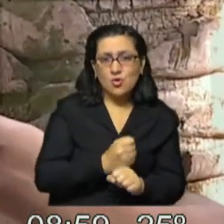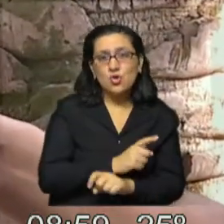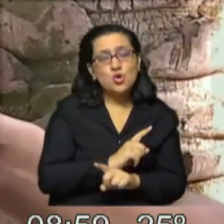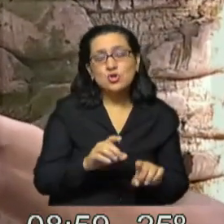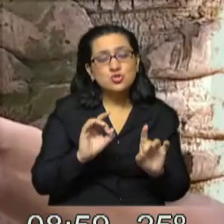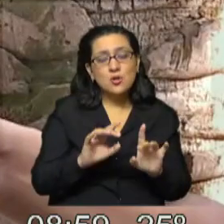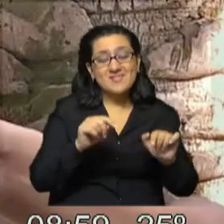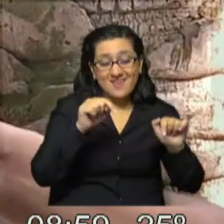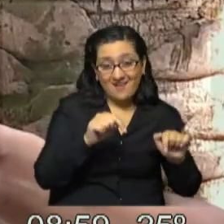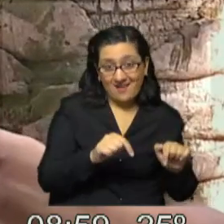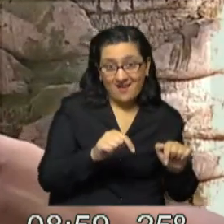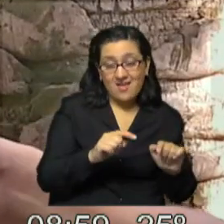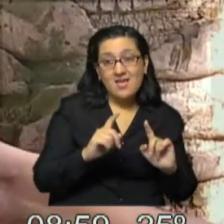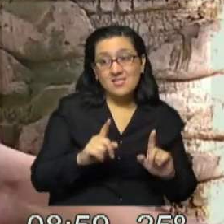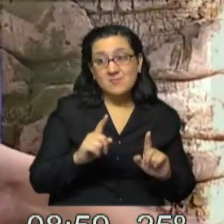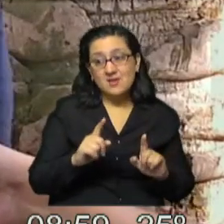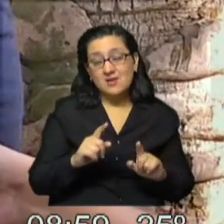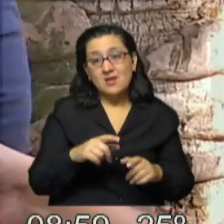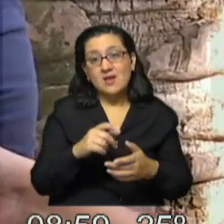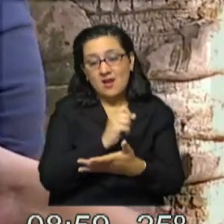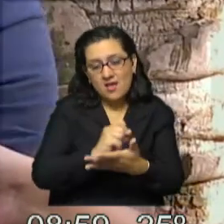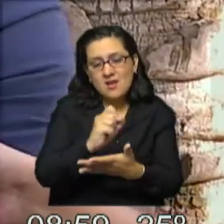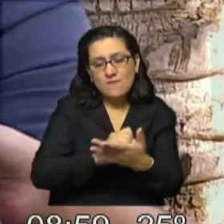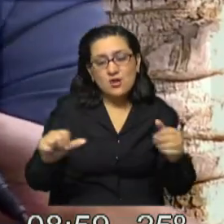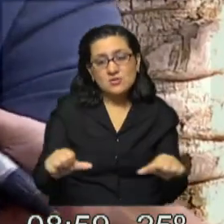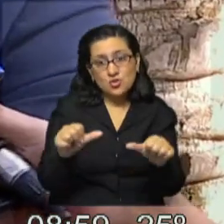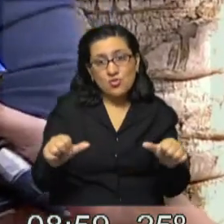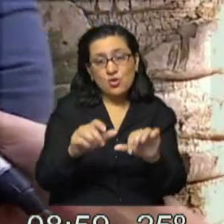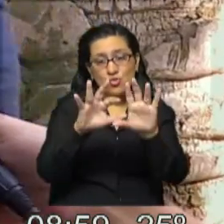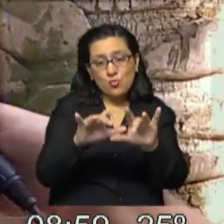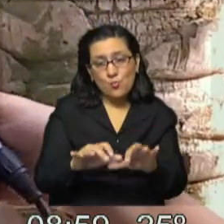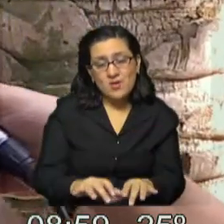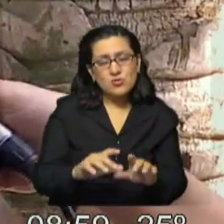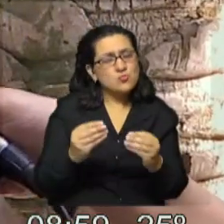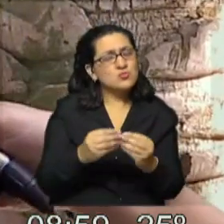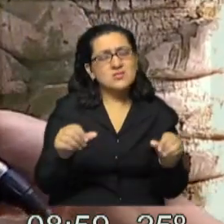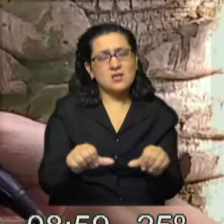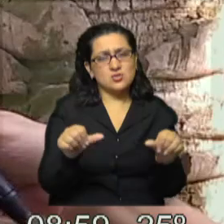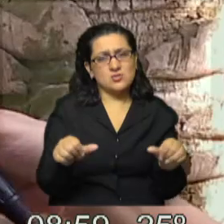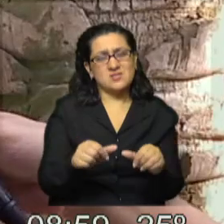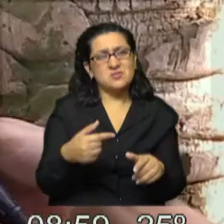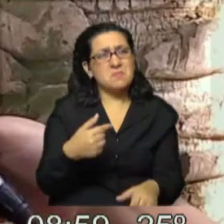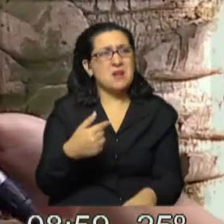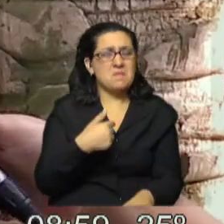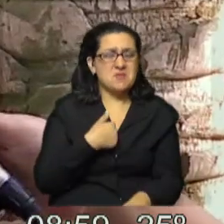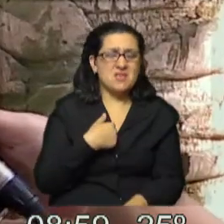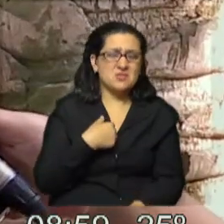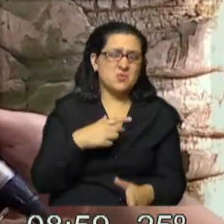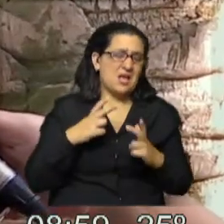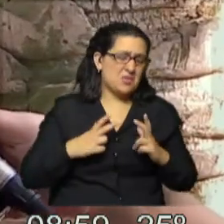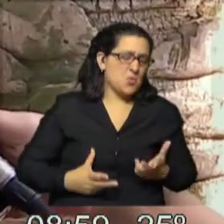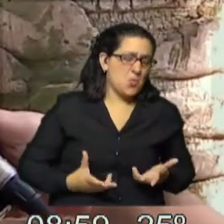en este espacio, sino en la formulación de los documentos y otras cantidad de acciones. Así que me parece una actitud